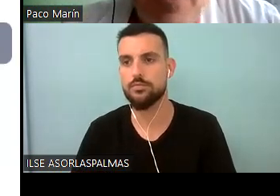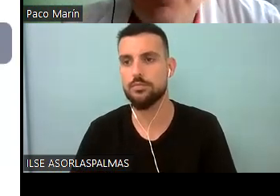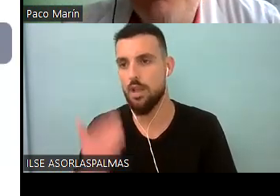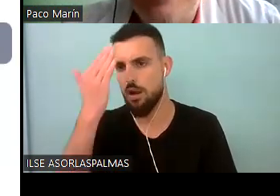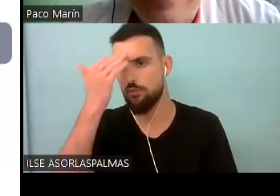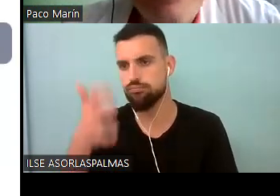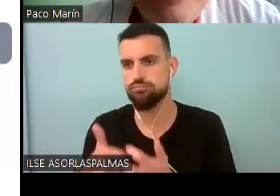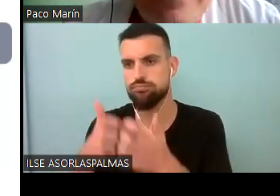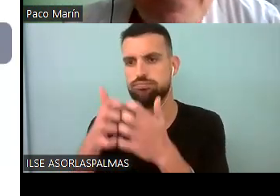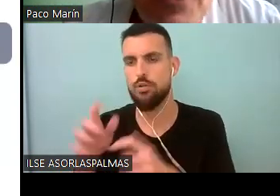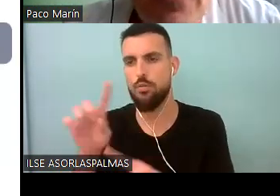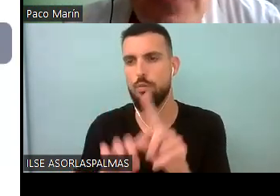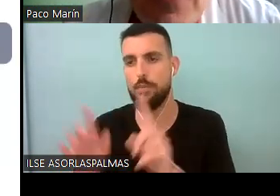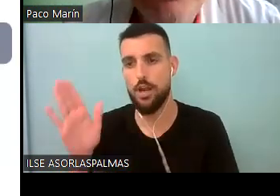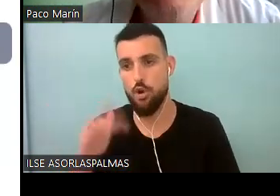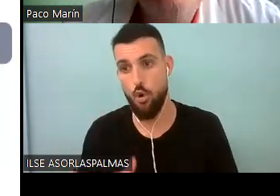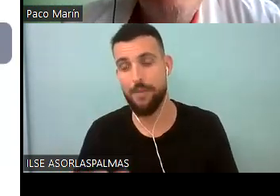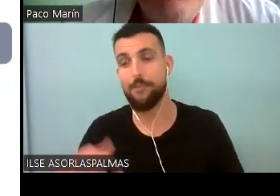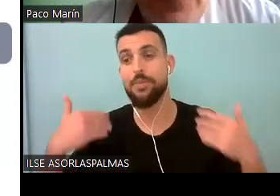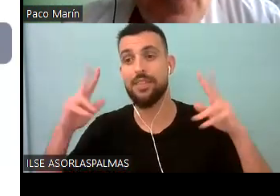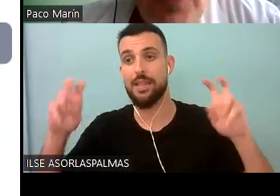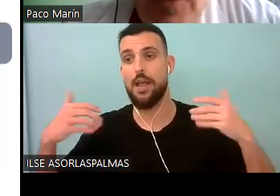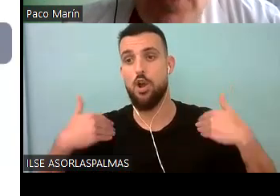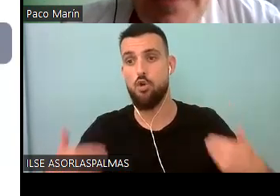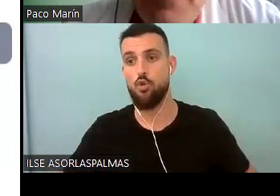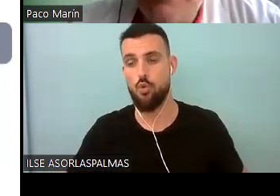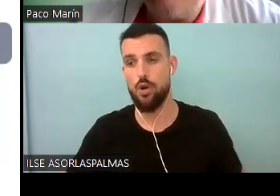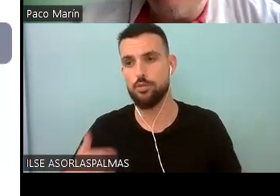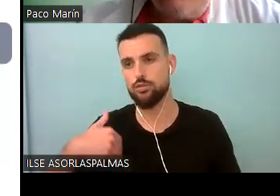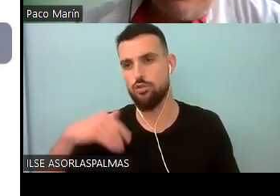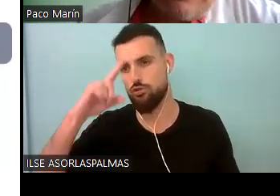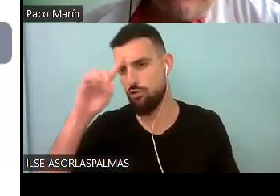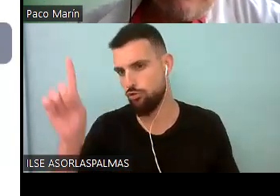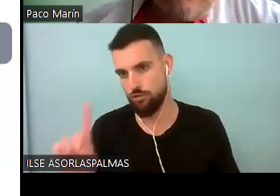que no habrá ningún problema. A nivel de rendimiento físico, es donde no lo sé. Seguramente hay